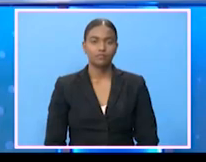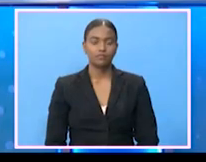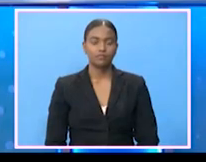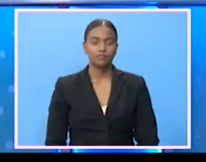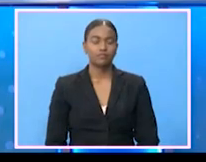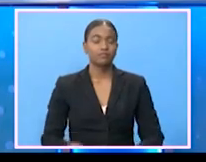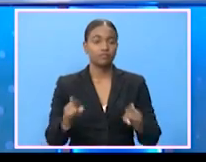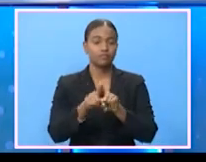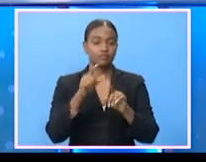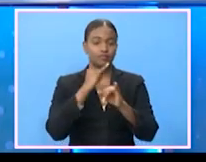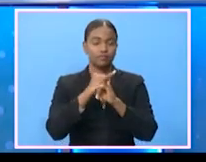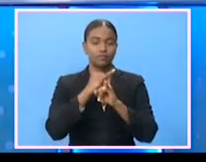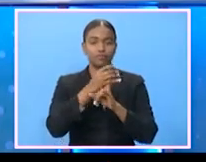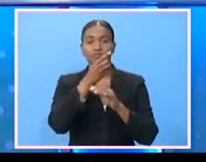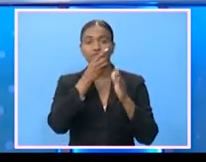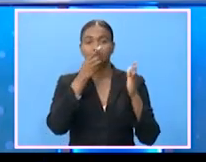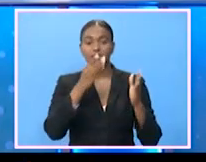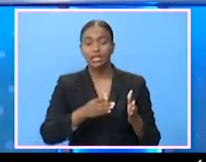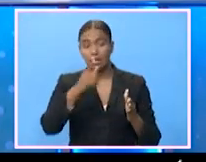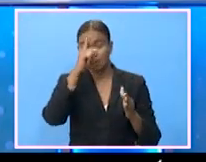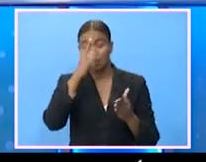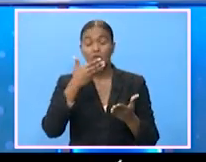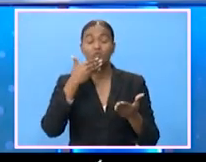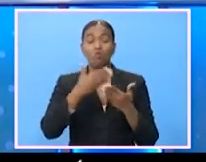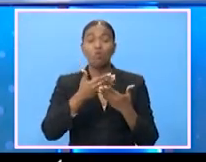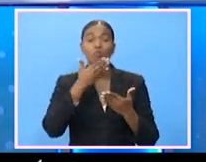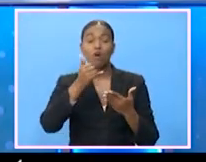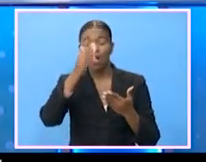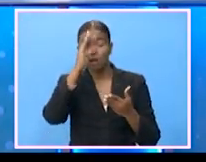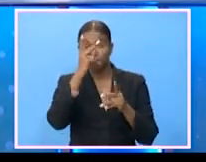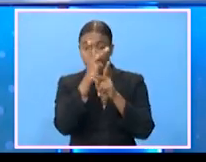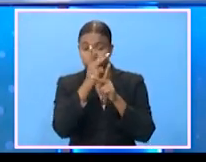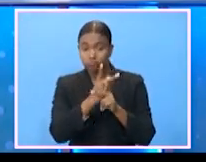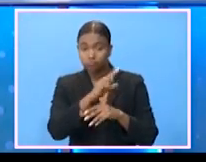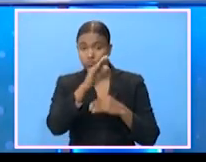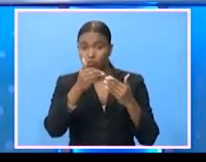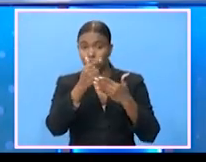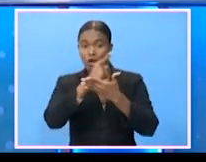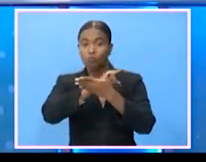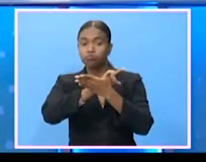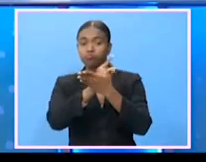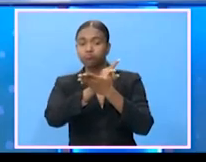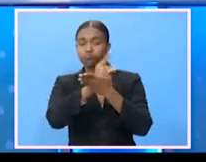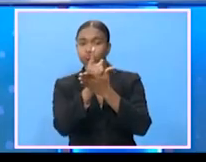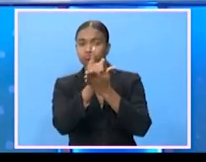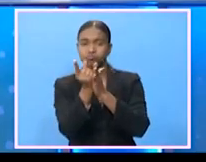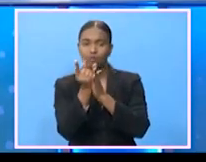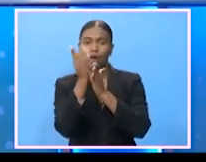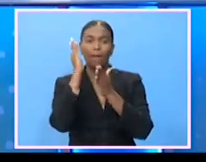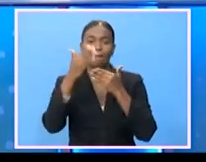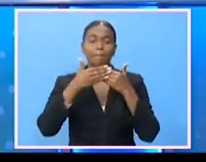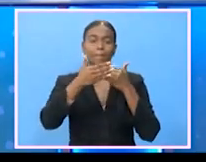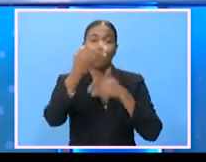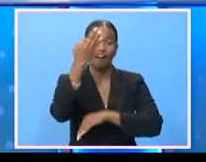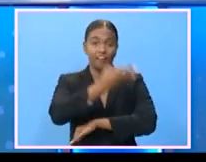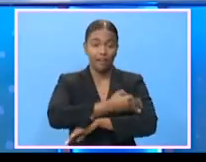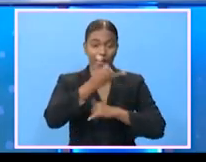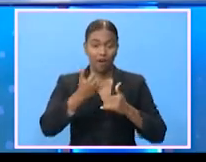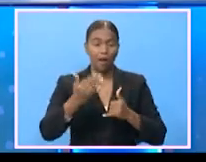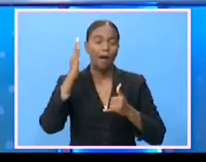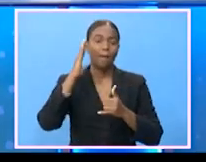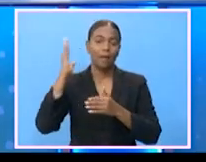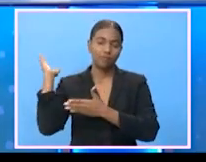De su lado, el Instituto Dominicano para la Calidad revisará todos los medidores electrónicos que a partir de la fecha entren al